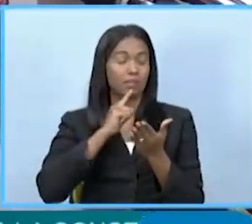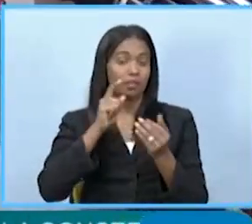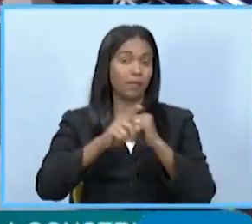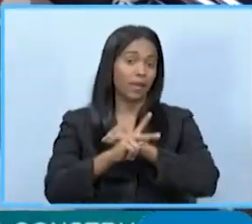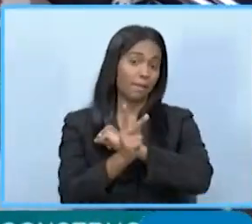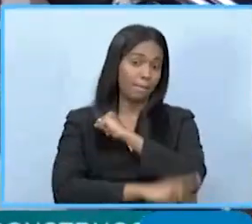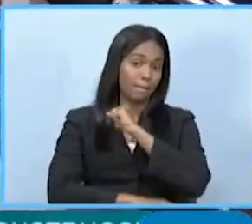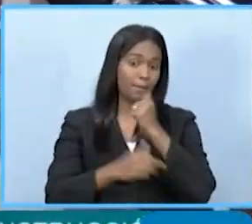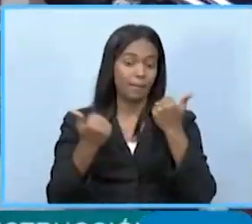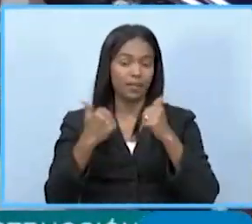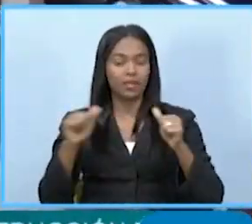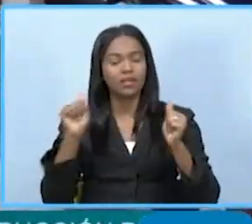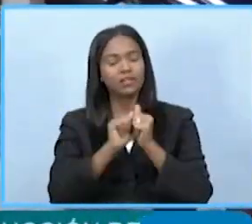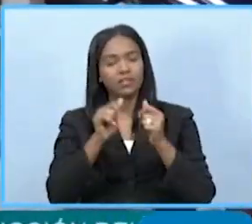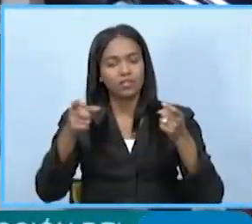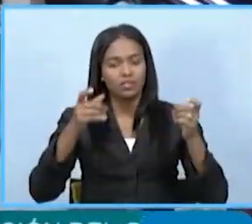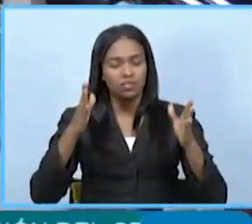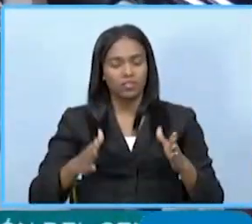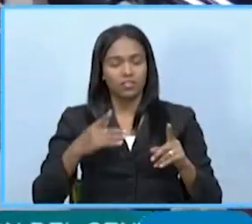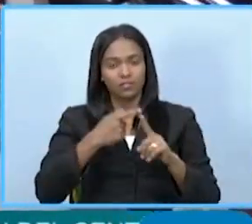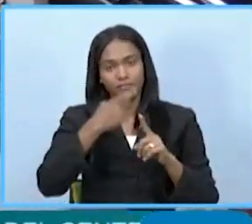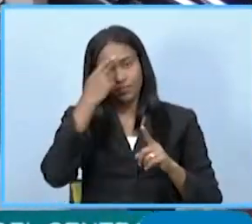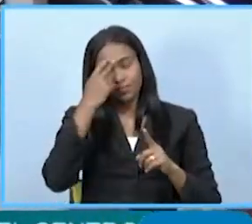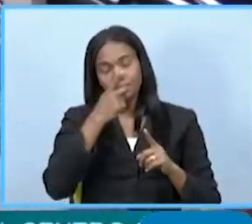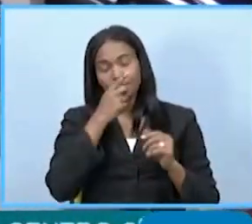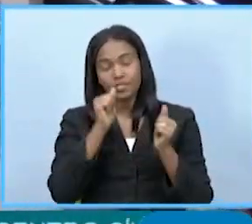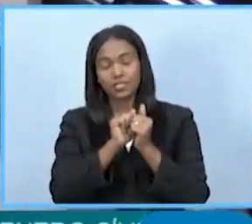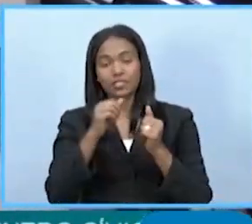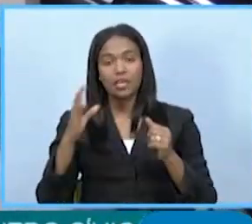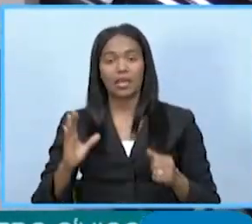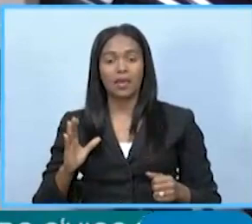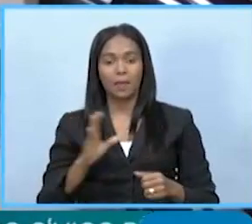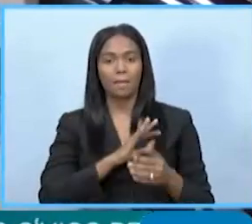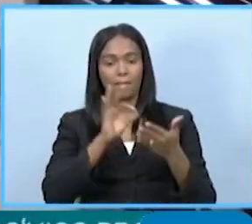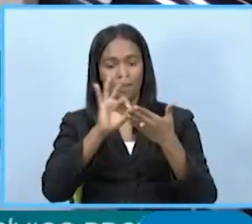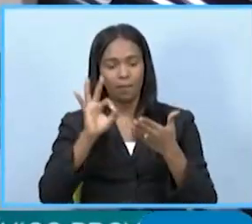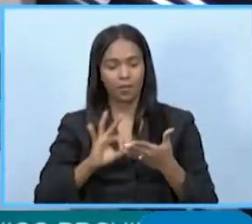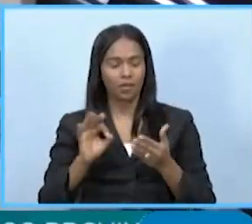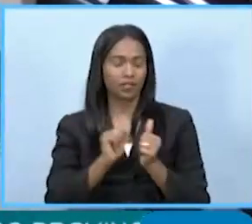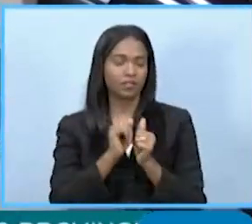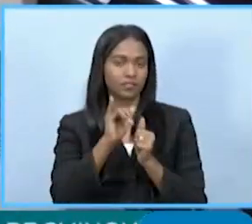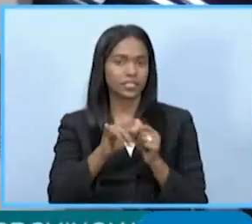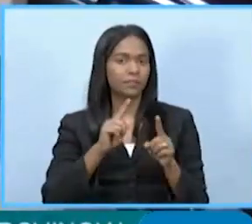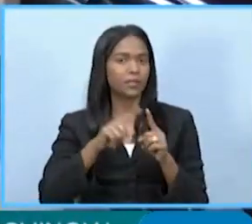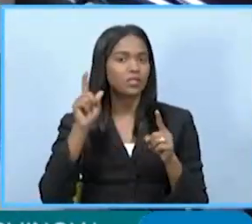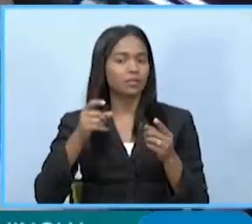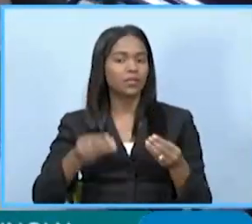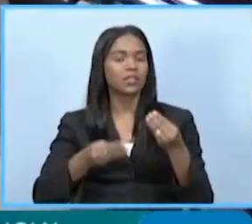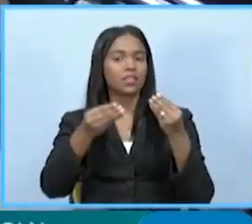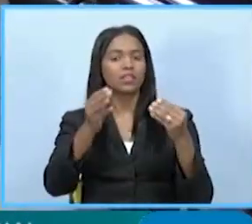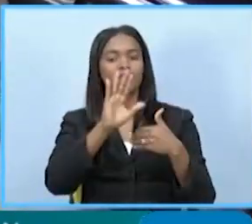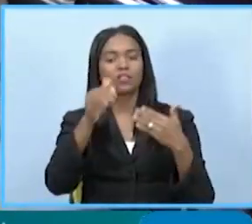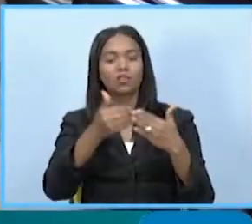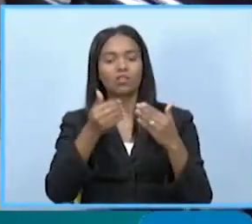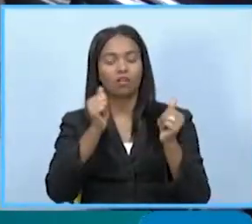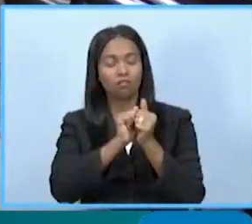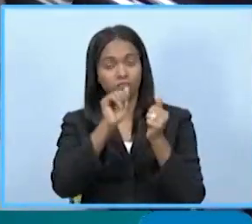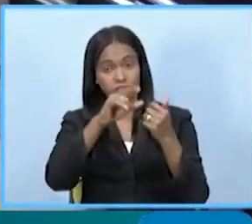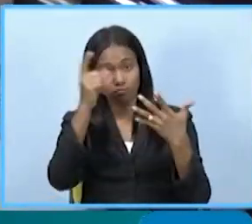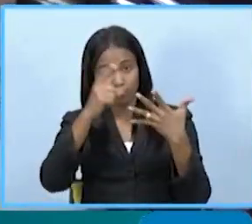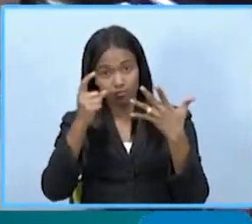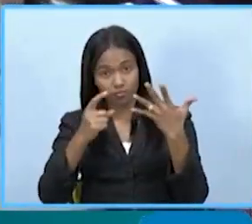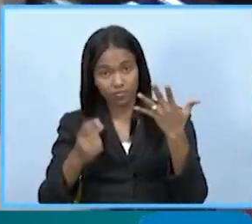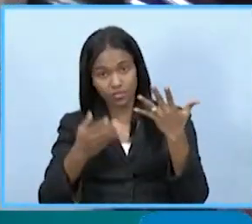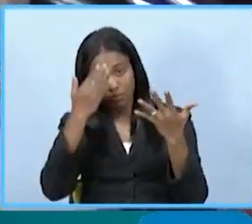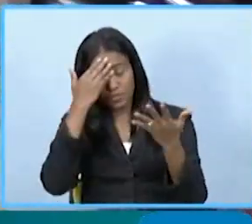a través de la Contraloría General de la República, a través de la Cámara de Cuentas y a través del Congreso Nacional, pero que se entreguen todas las partidas que son necesarias,